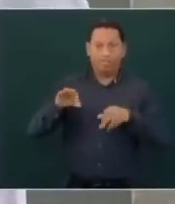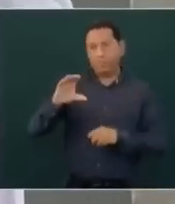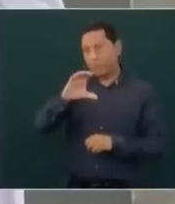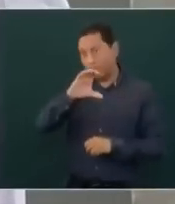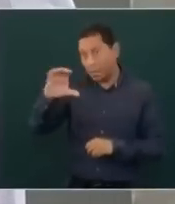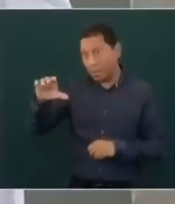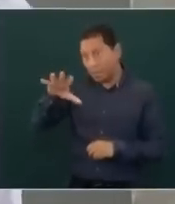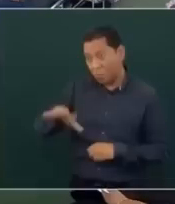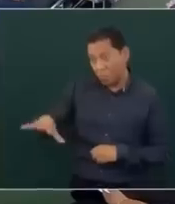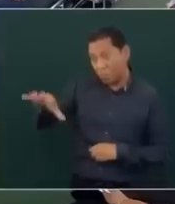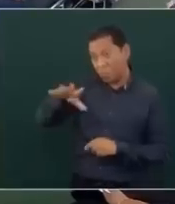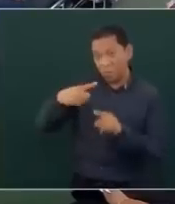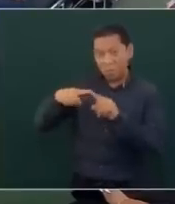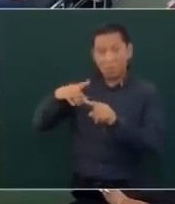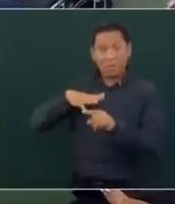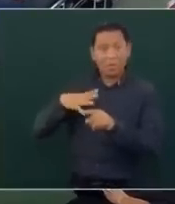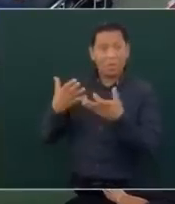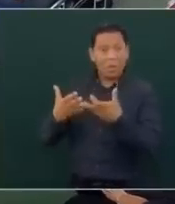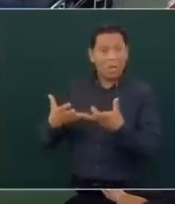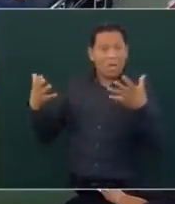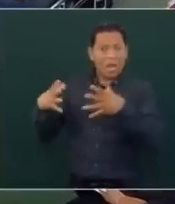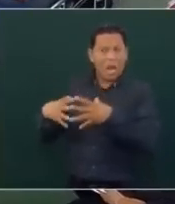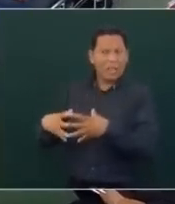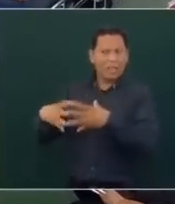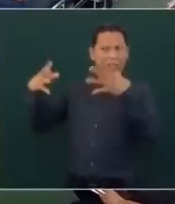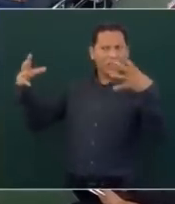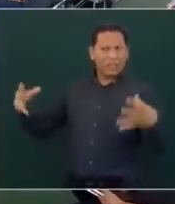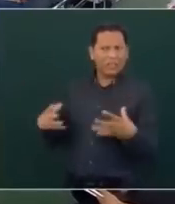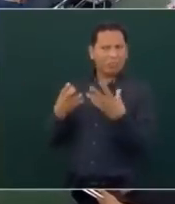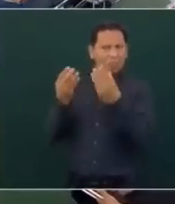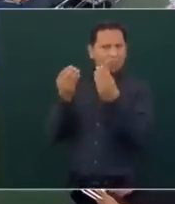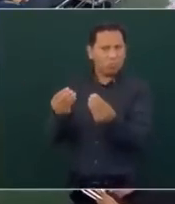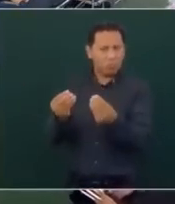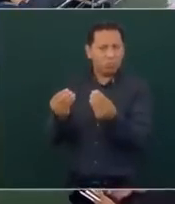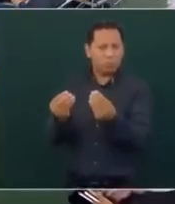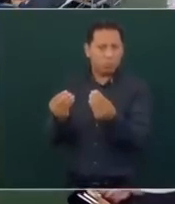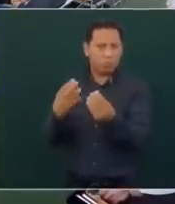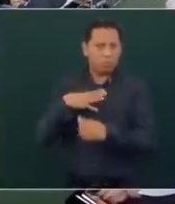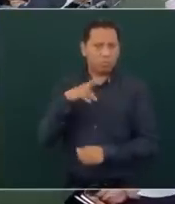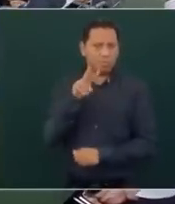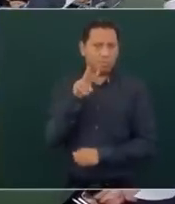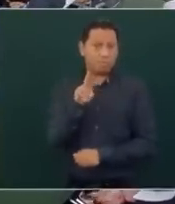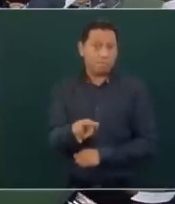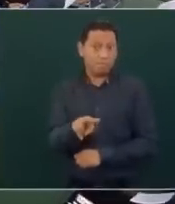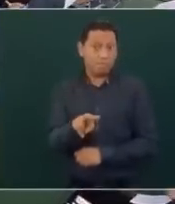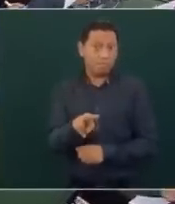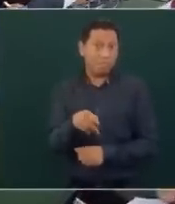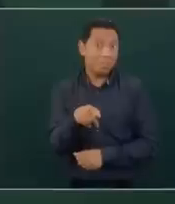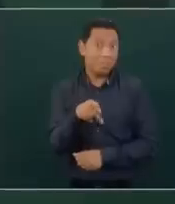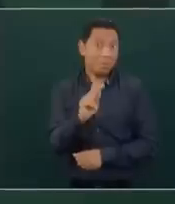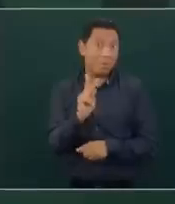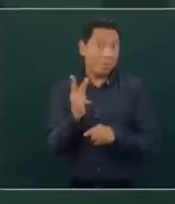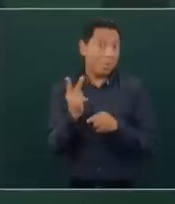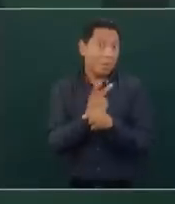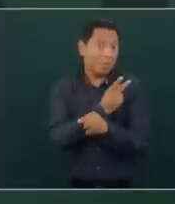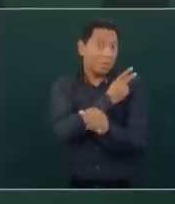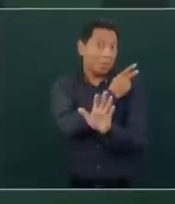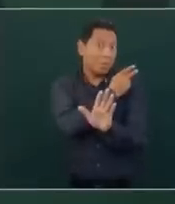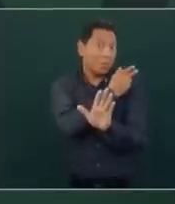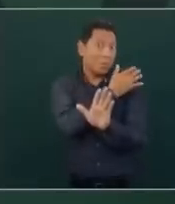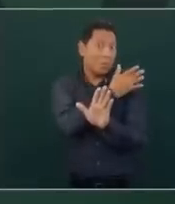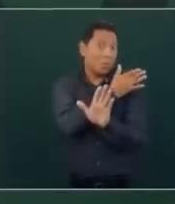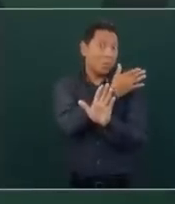que tienen grandes extensiones de terrenos, ejidatarios latifundistas.